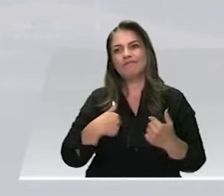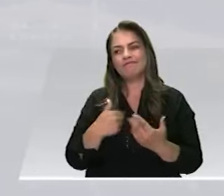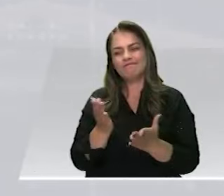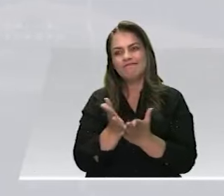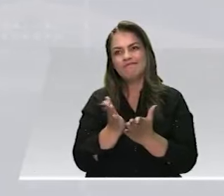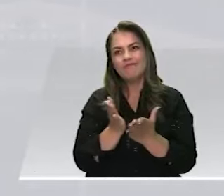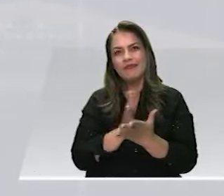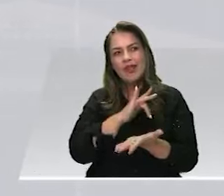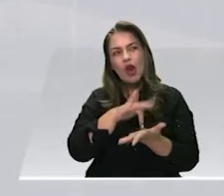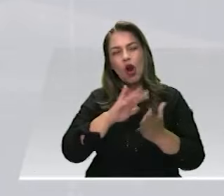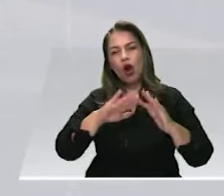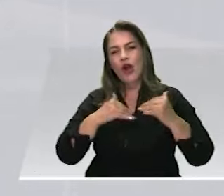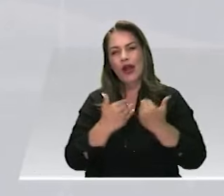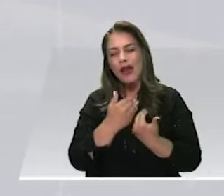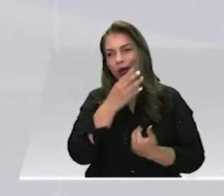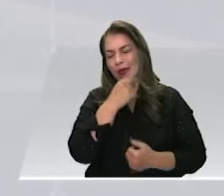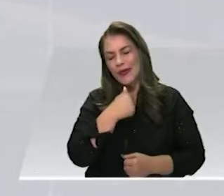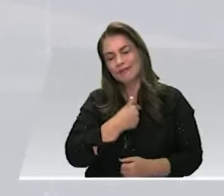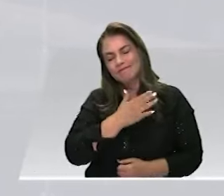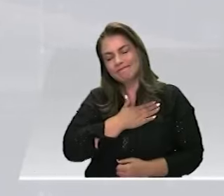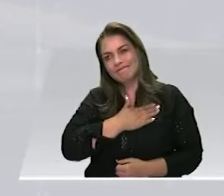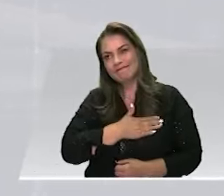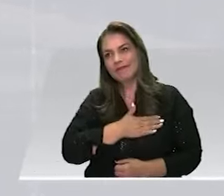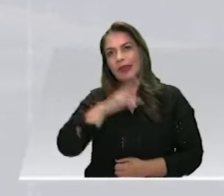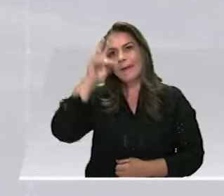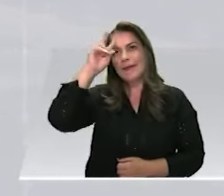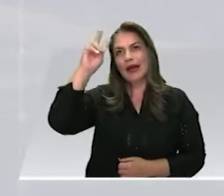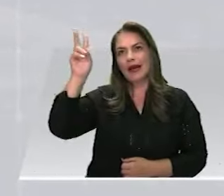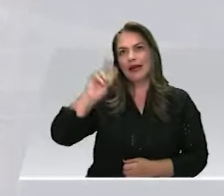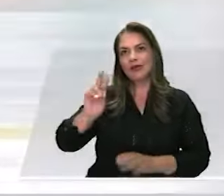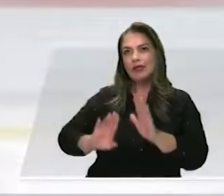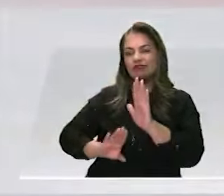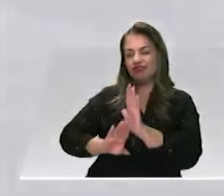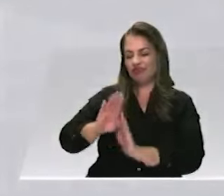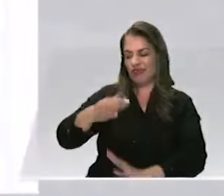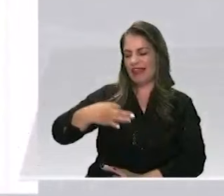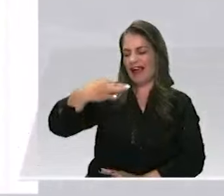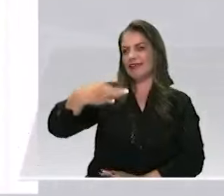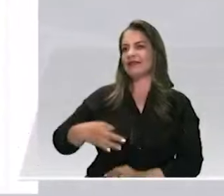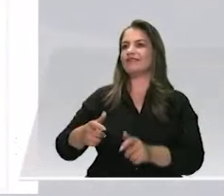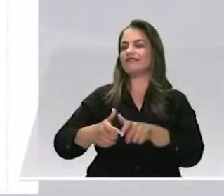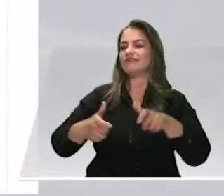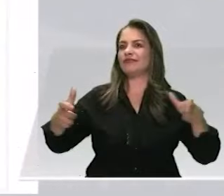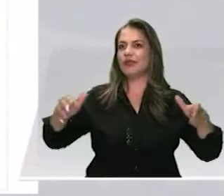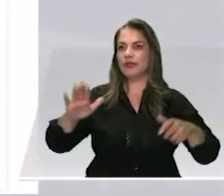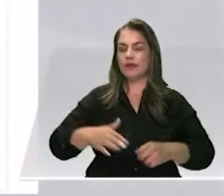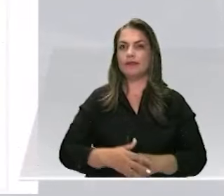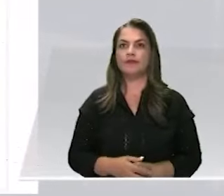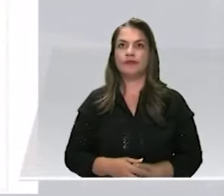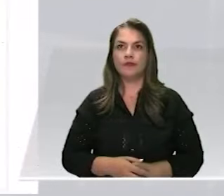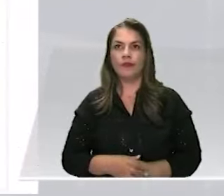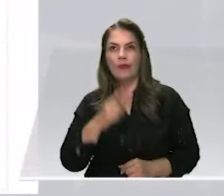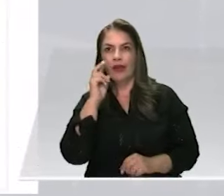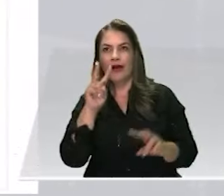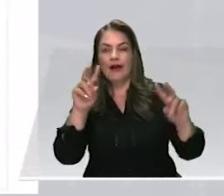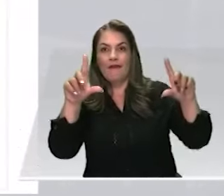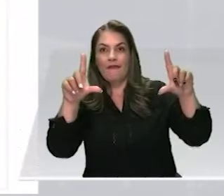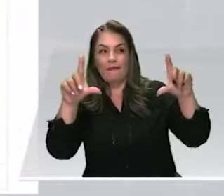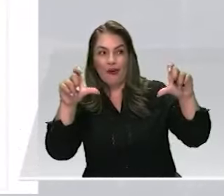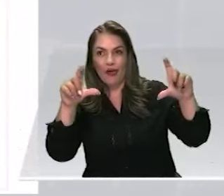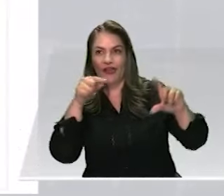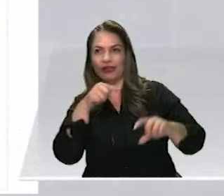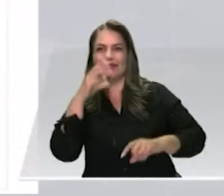colegio en fin Venezuela es decente y es mayoría esta foto refleja experiencia